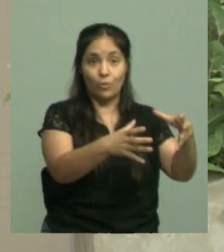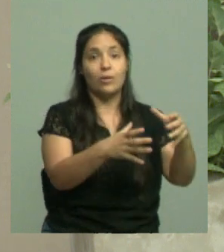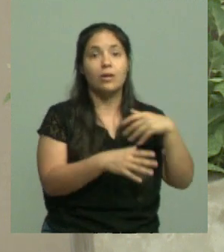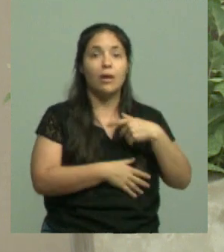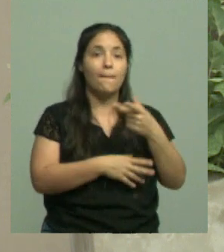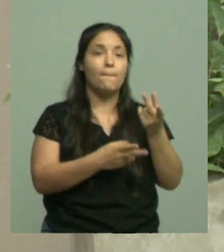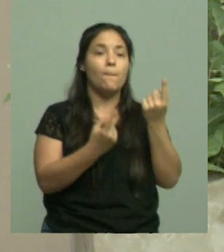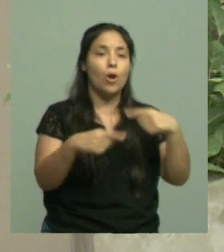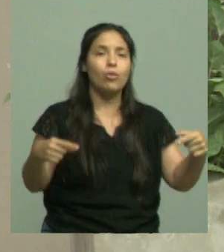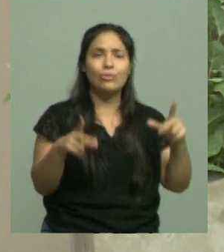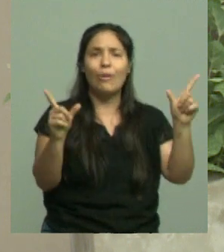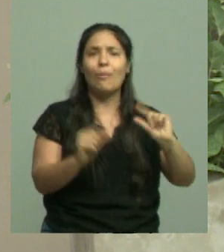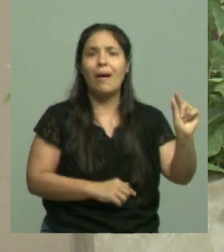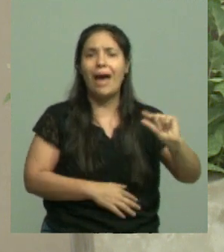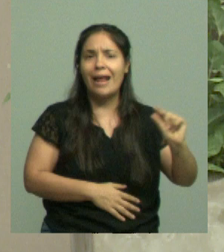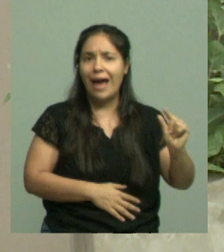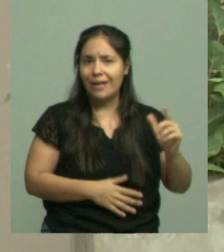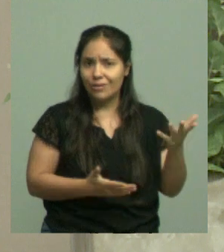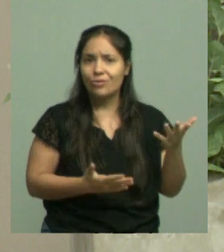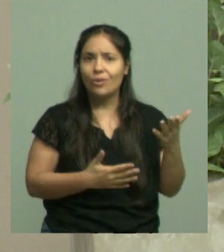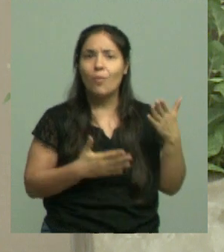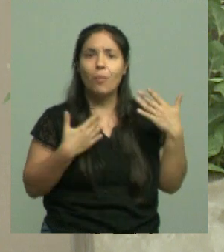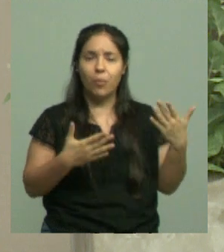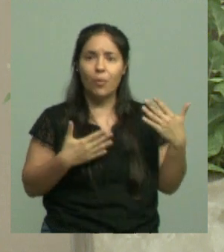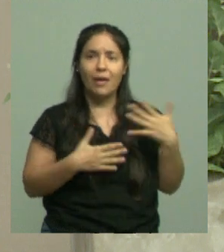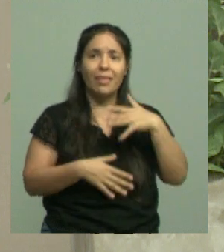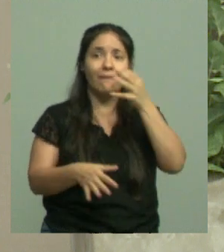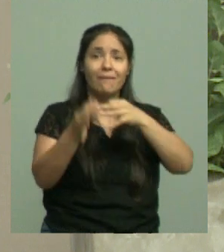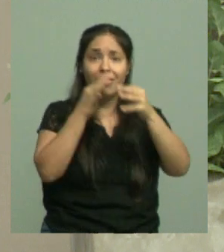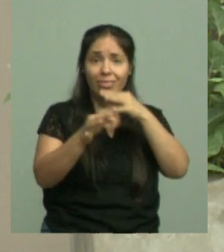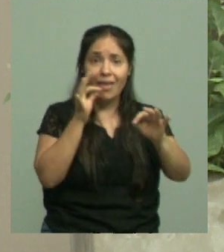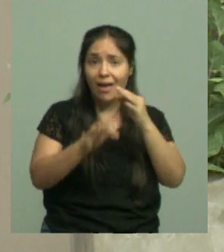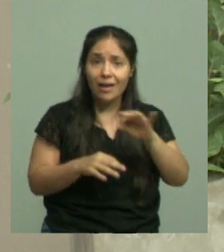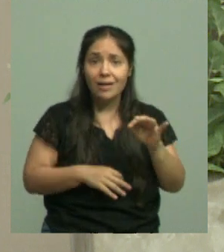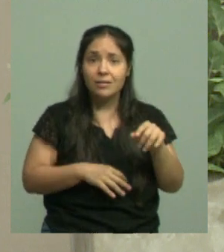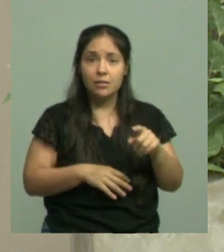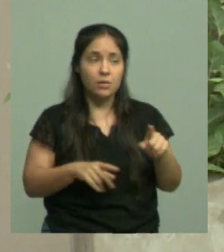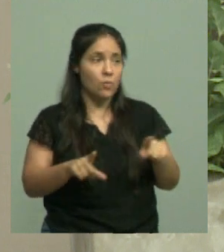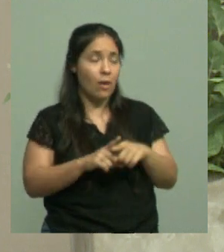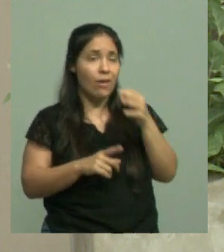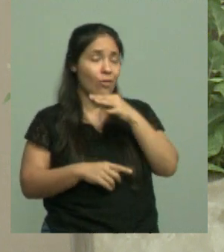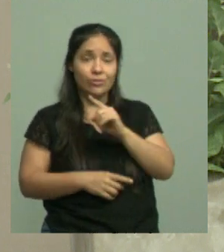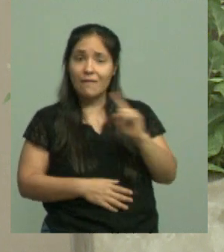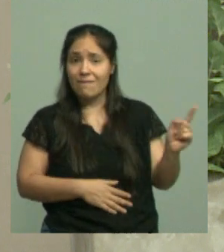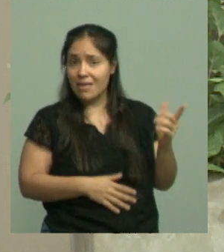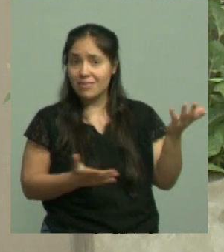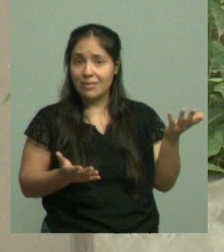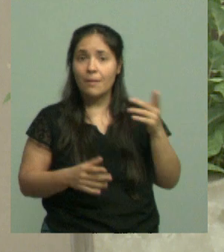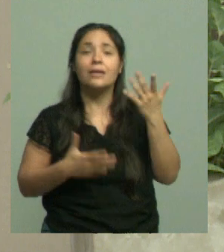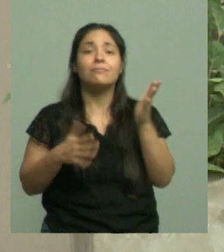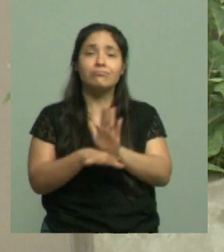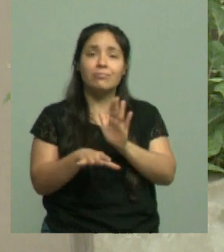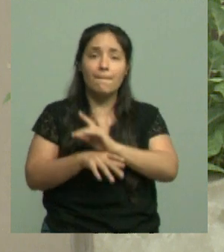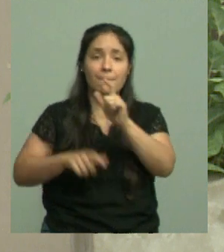los productos que serían una buena oportunidad para que se vendan y no se venden. Y ese es un reflejo de que la gente no tiene plata para